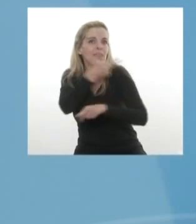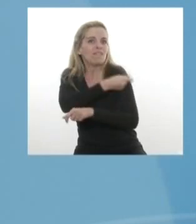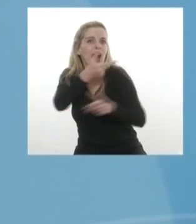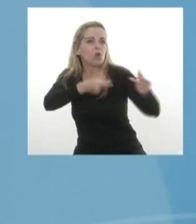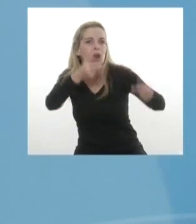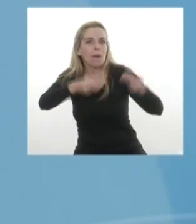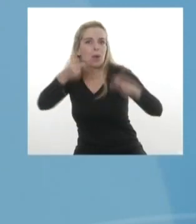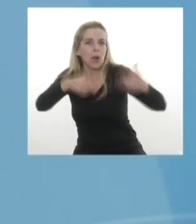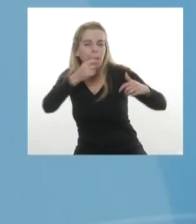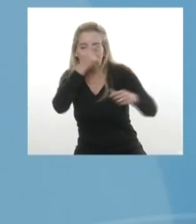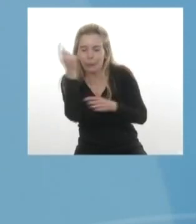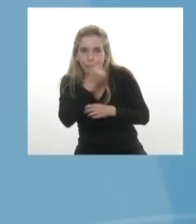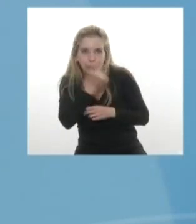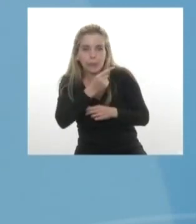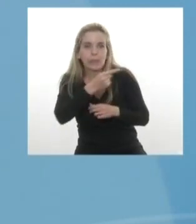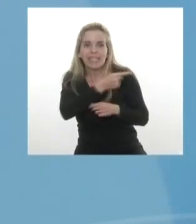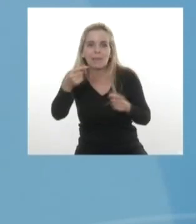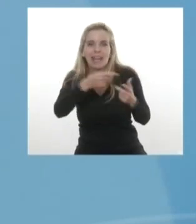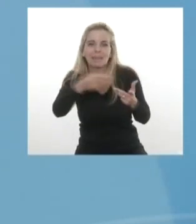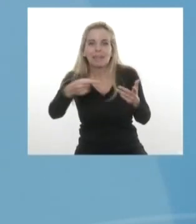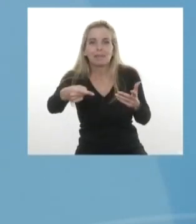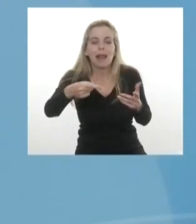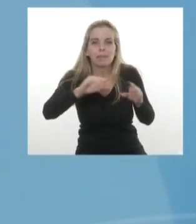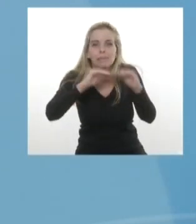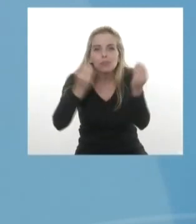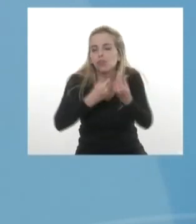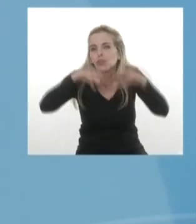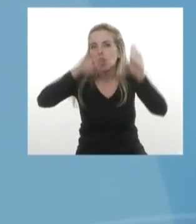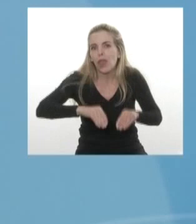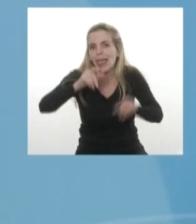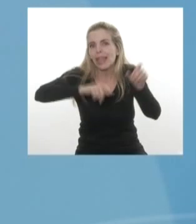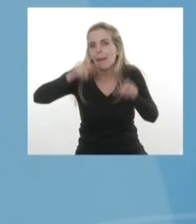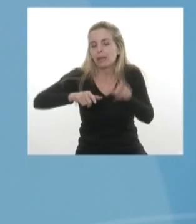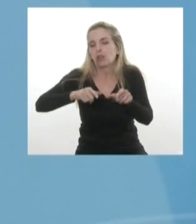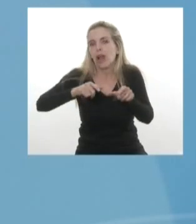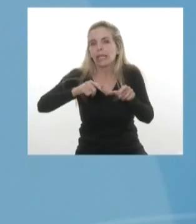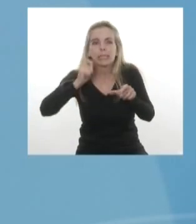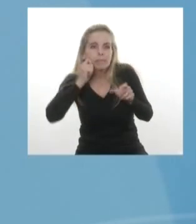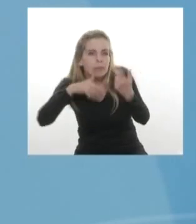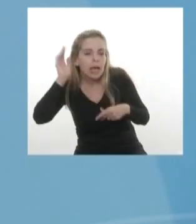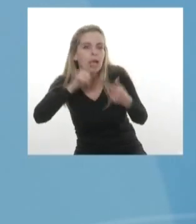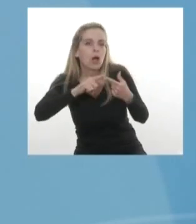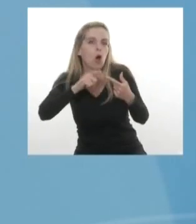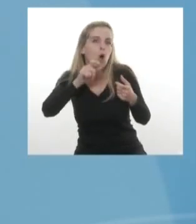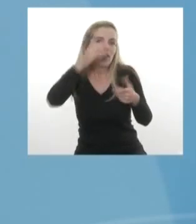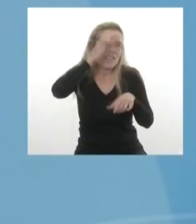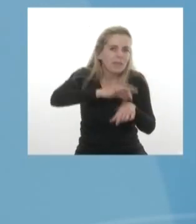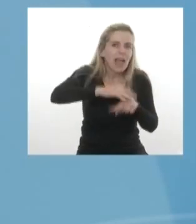semanas más habremos vacunado a la totalidad de las personas en riesgo que optaron por vacunarse.